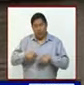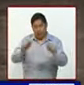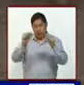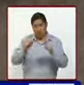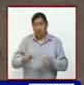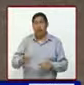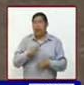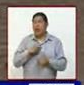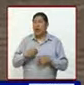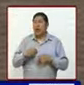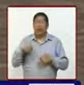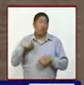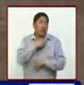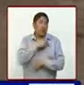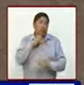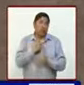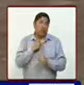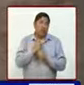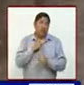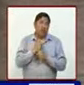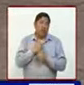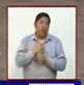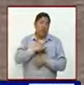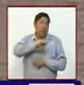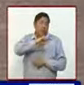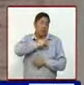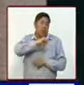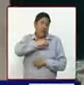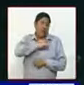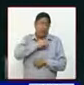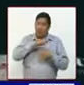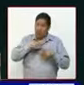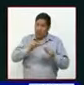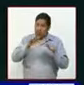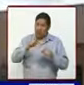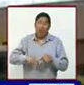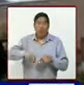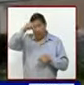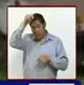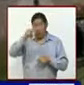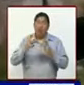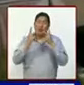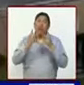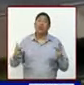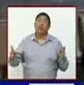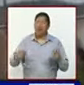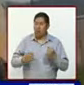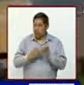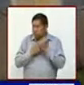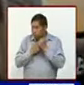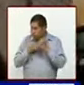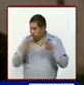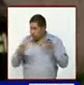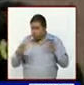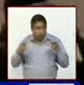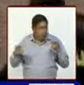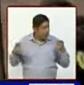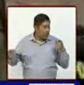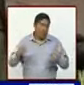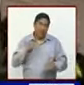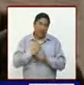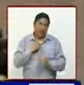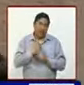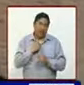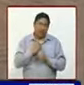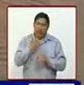cesado. Continuamos trabajando. El personal policial que continúa en el norte de Potosí como refuerzo está aún